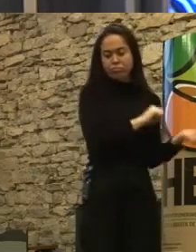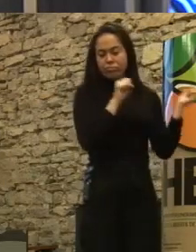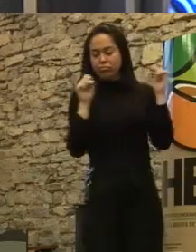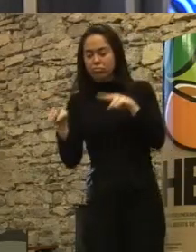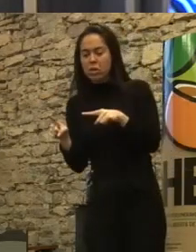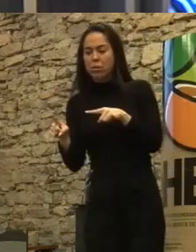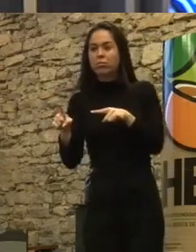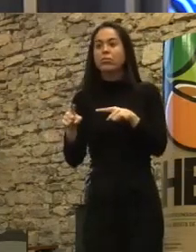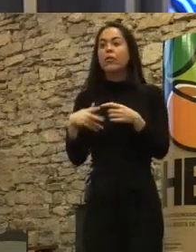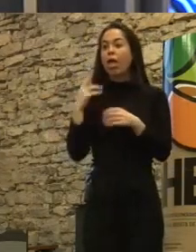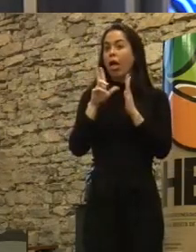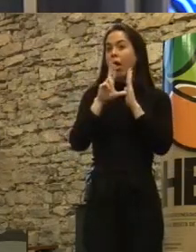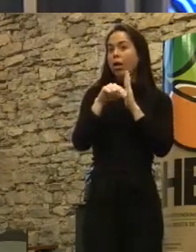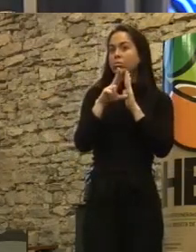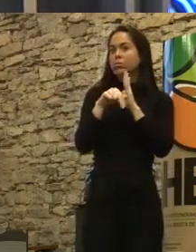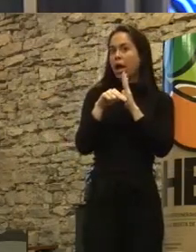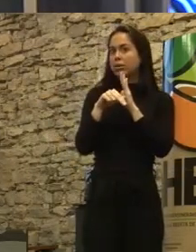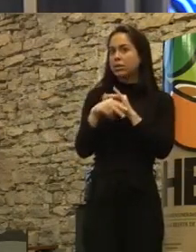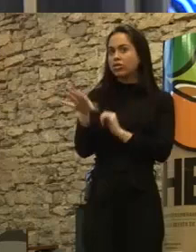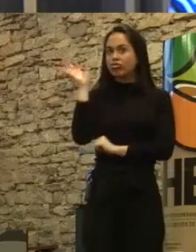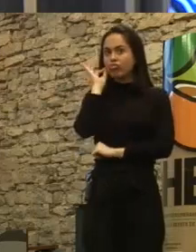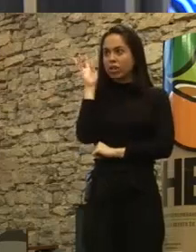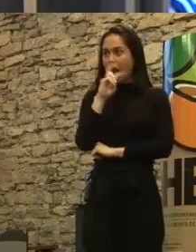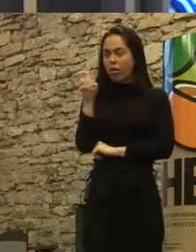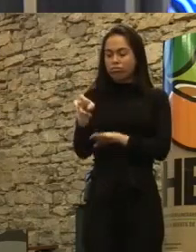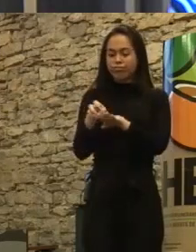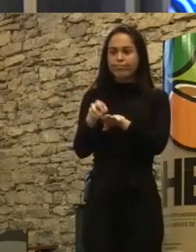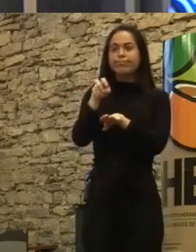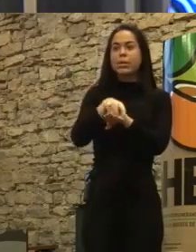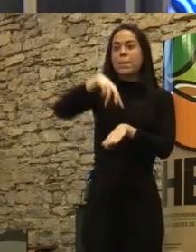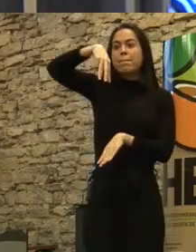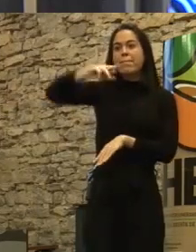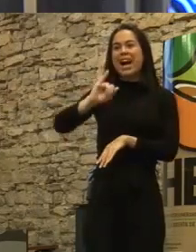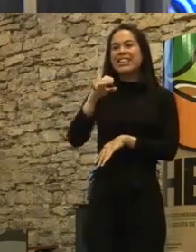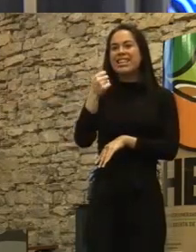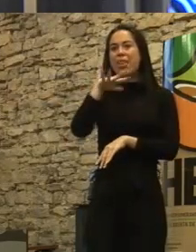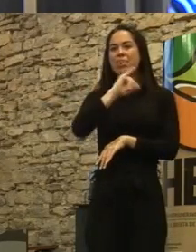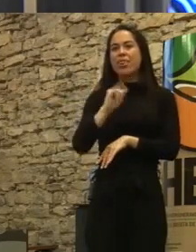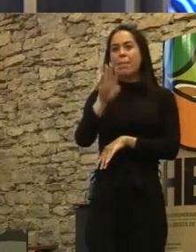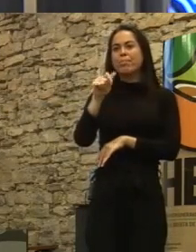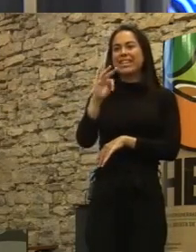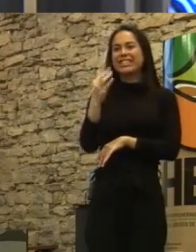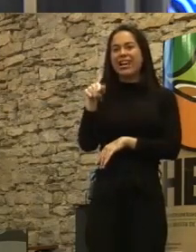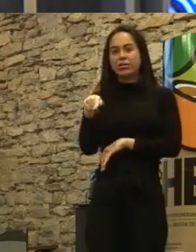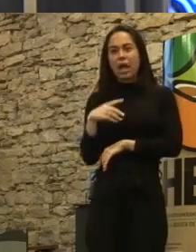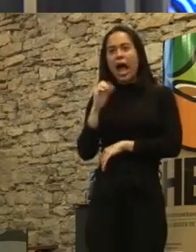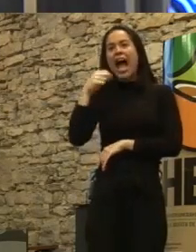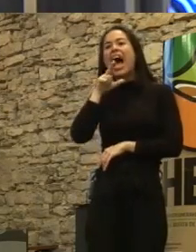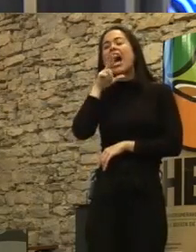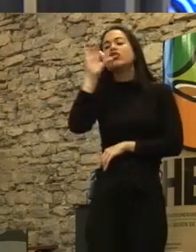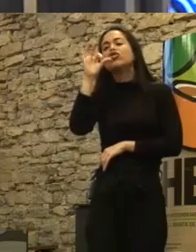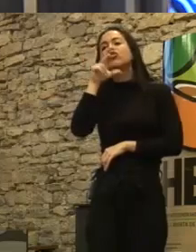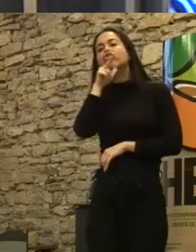compartió trayecto y tiempo con otra tripulante. Aquella mujer era María Zapata, presidenta de ASOCA España, la organización